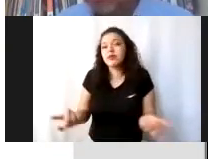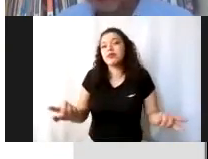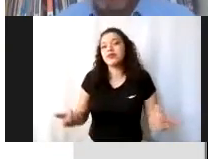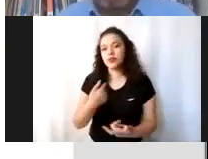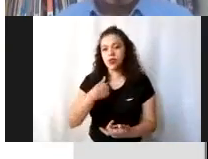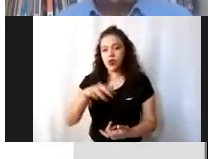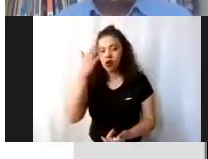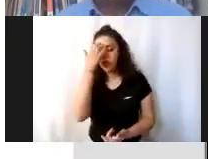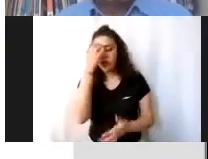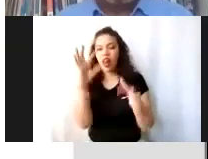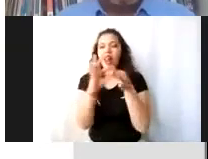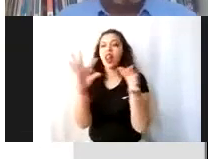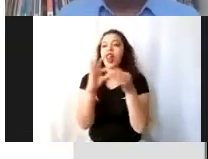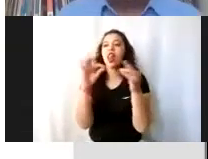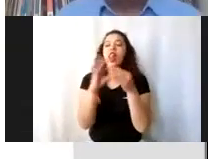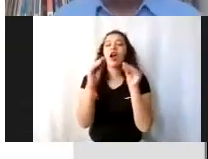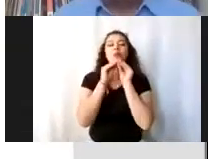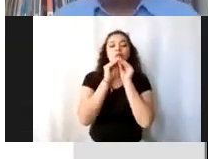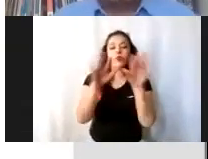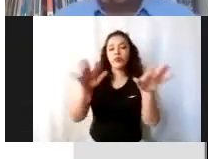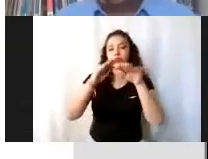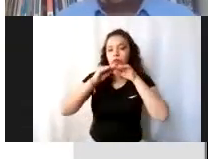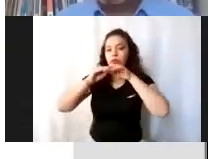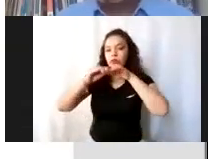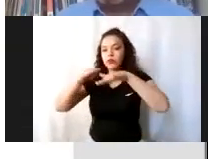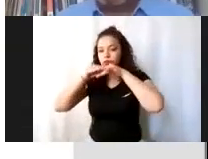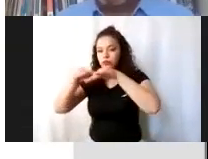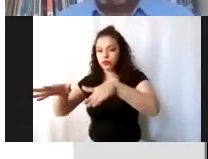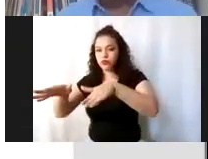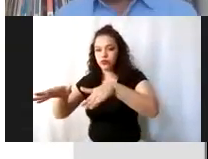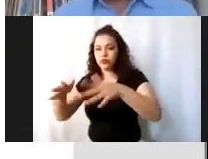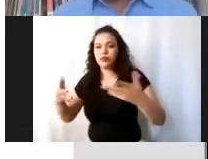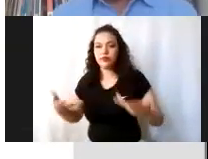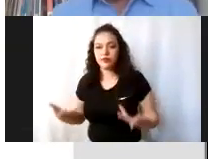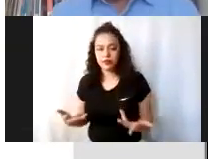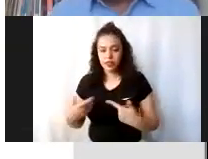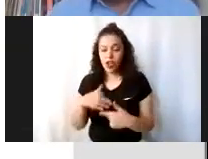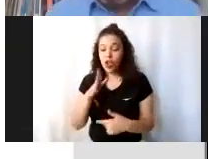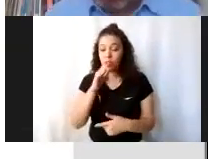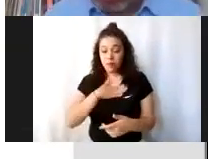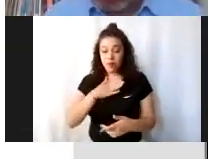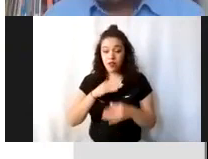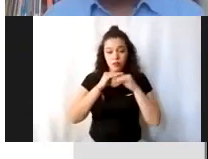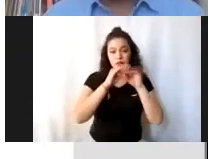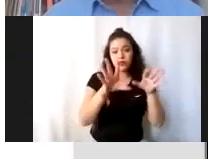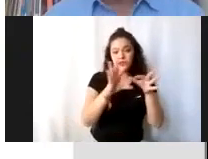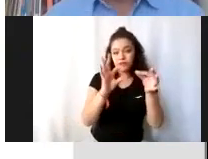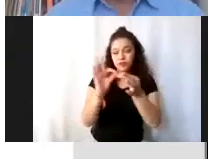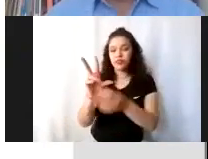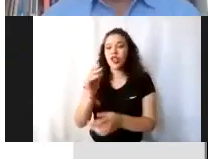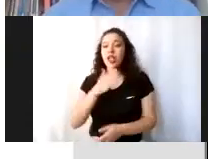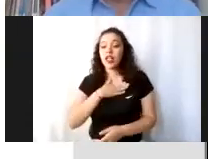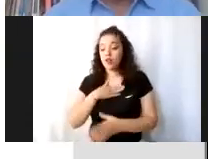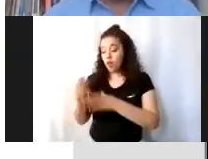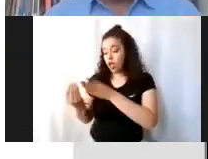conocer o alguien no podría dar a conocer un electrocardiograma mío porque es un dato personal